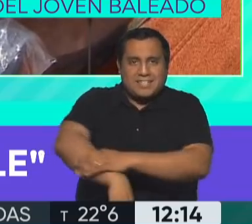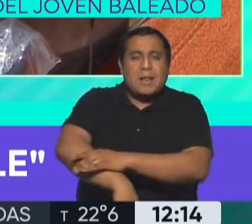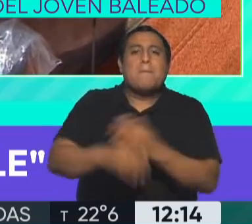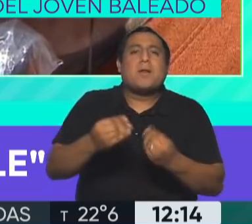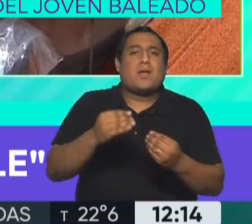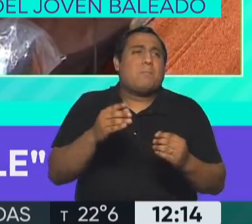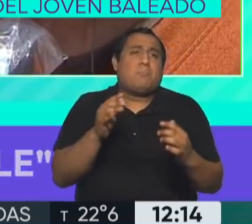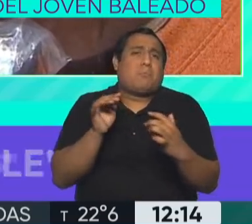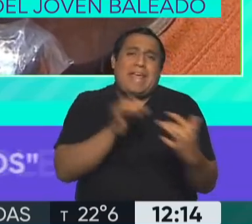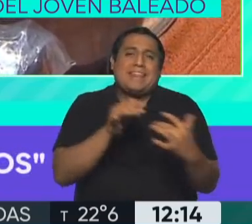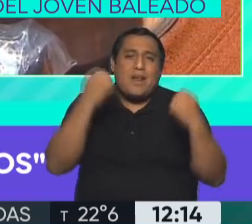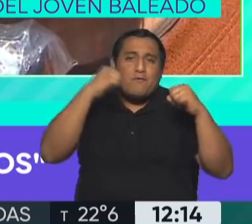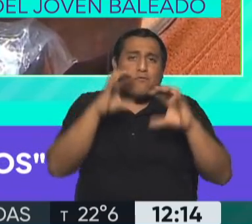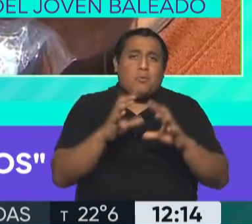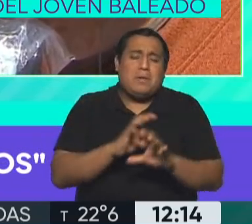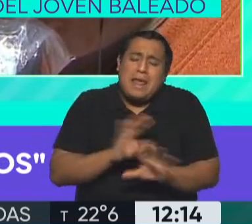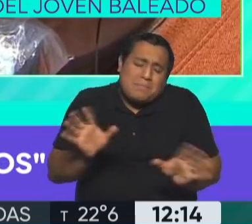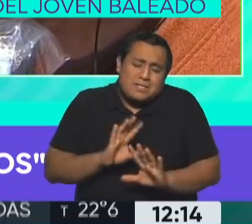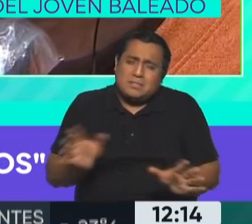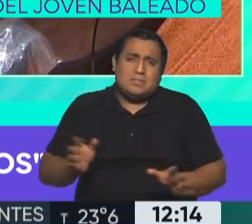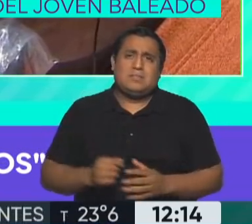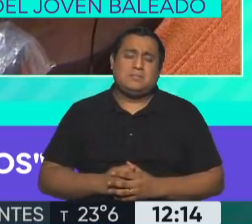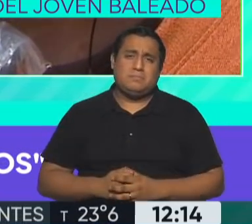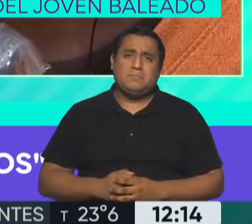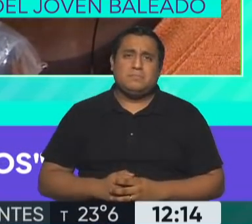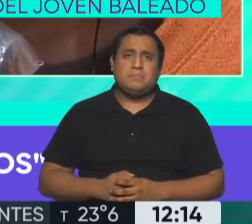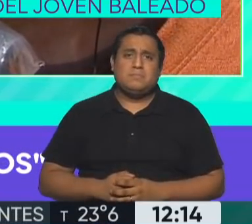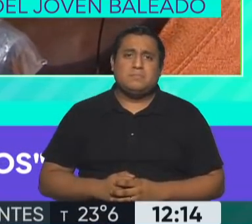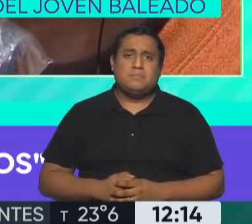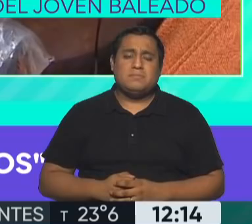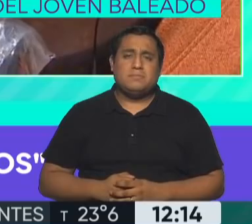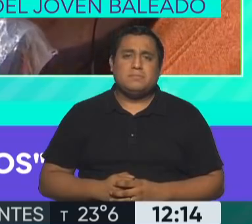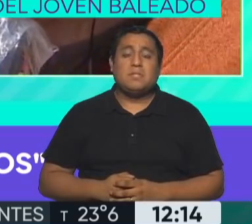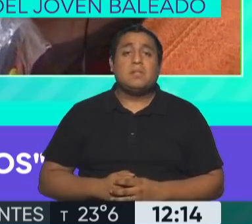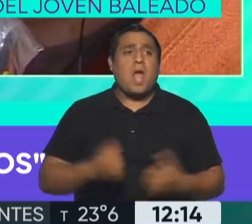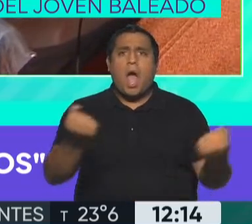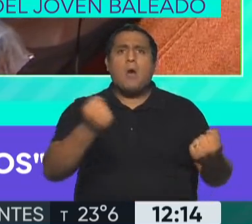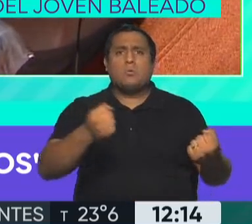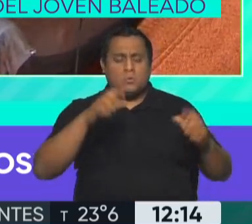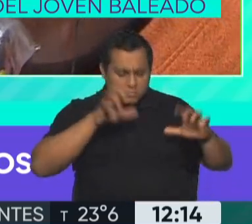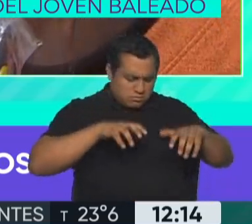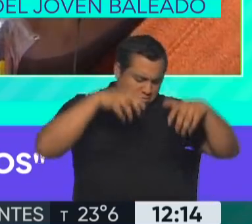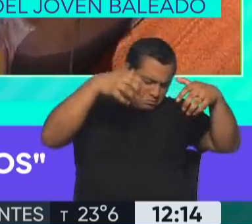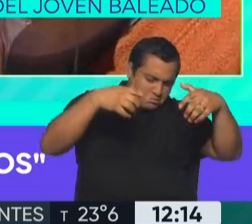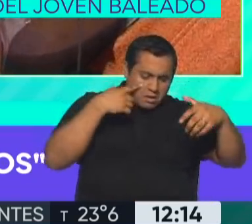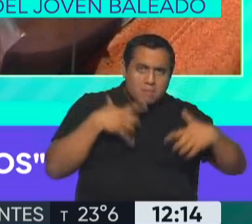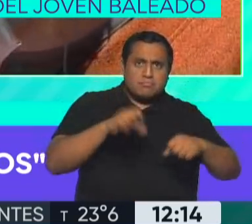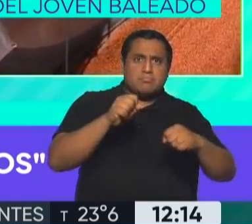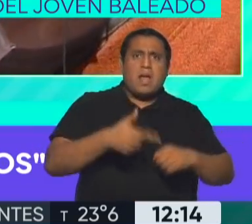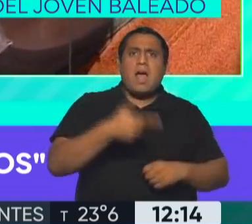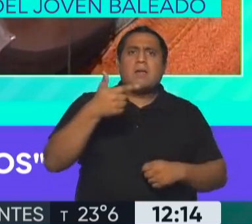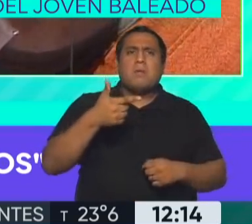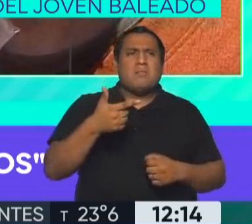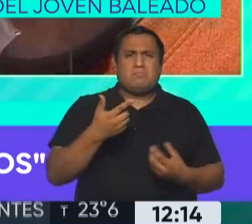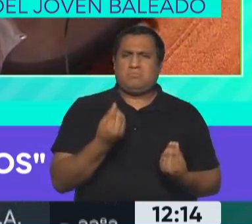entrenar, es lo único que tenían. ¿Y cómo aparece esa arma en el baúl de ese auto, del auto donde estaba su hijo con los